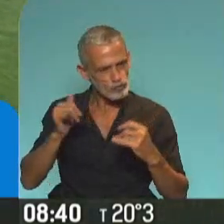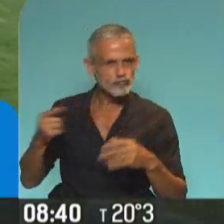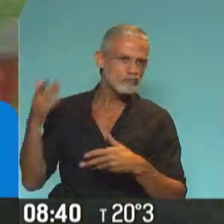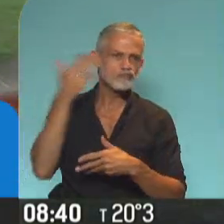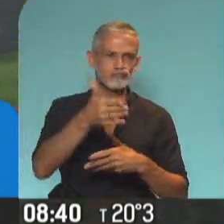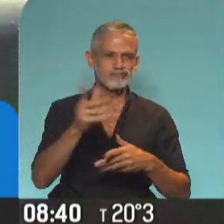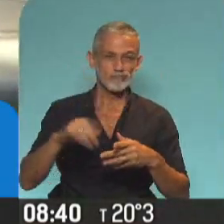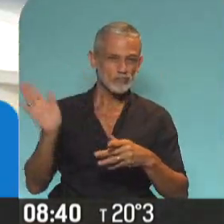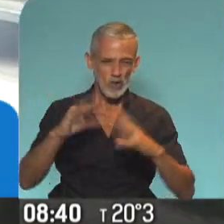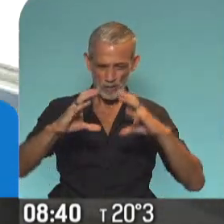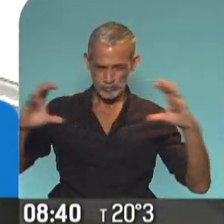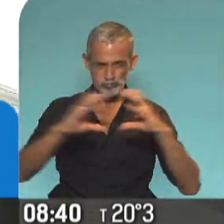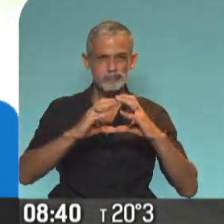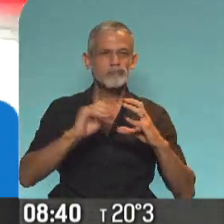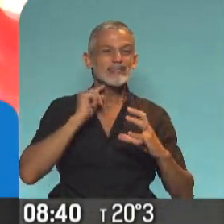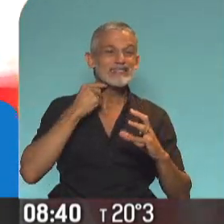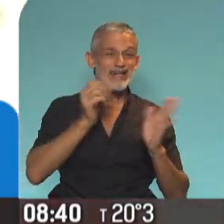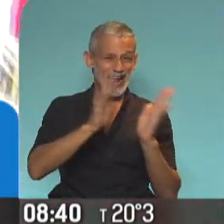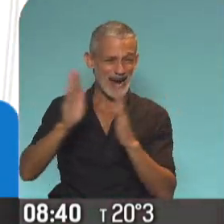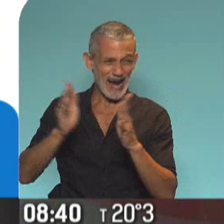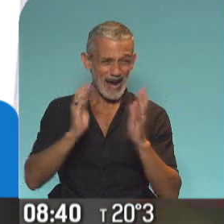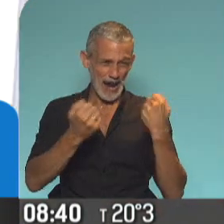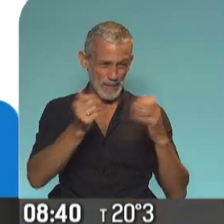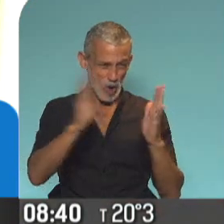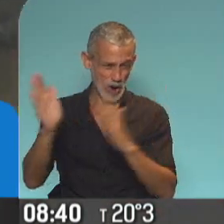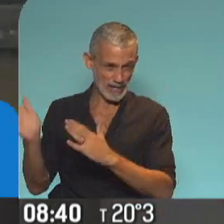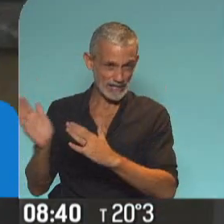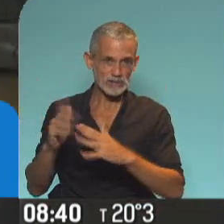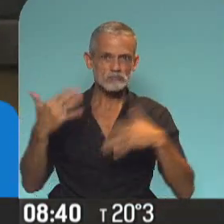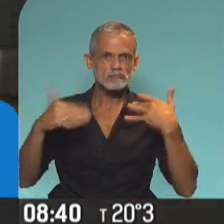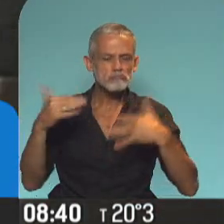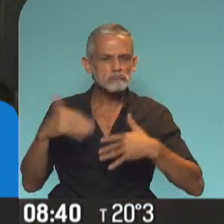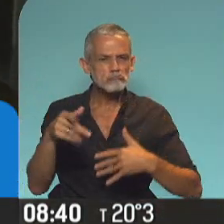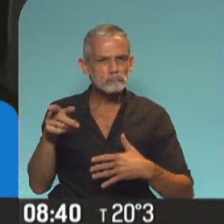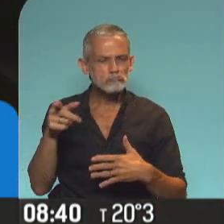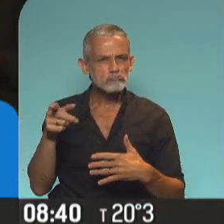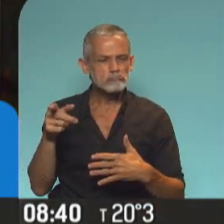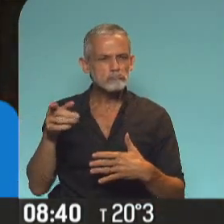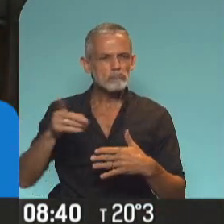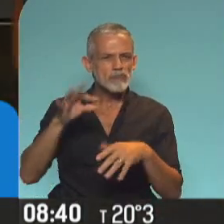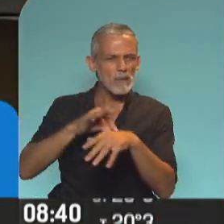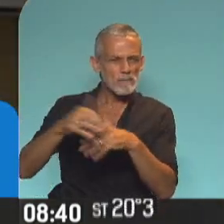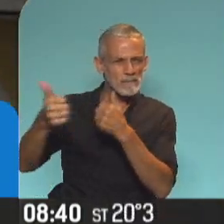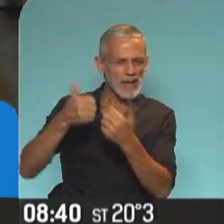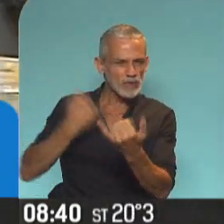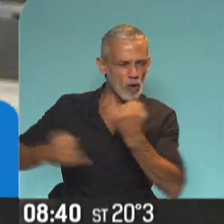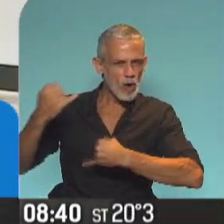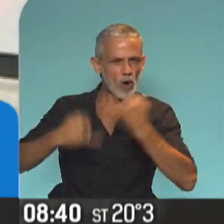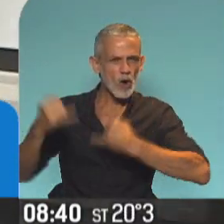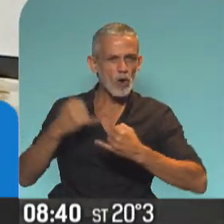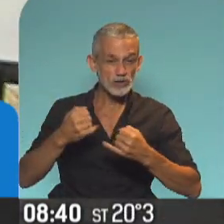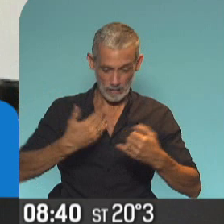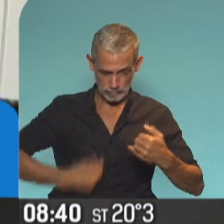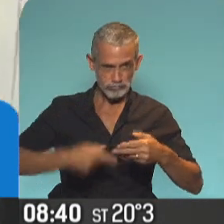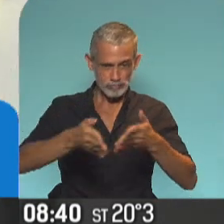todas estas unidades móviles que como estamos viendo ahora es impresionante hablábamos recién con médicos de aquí que nos contaban que este quirófano